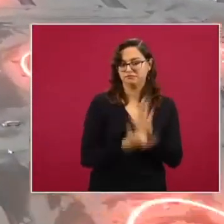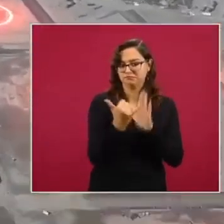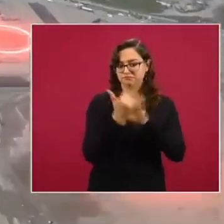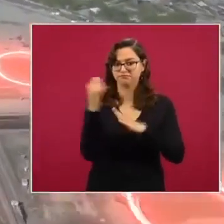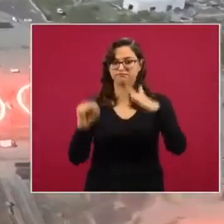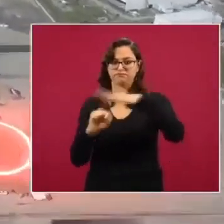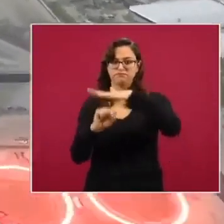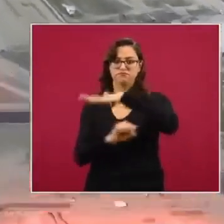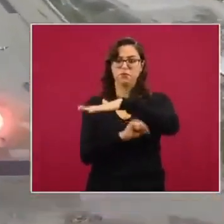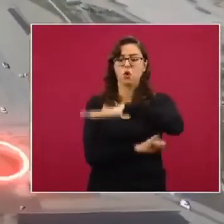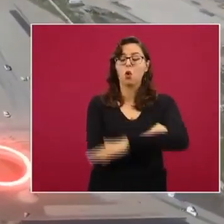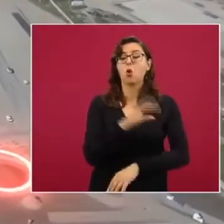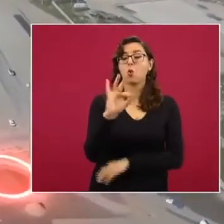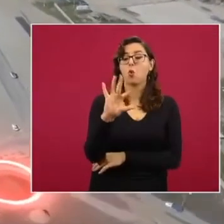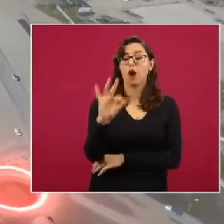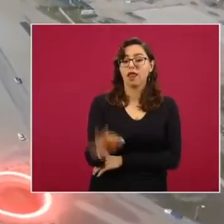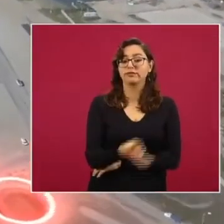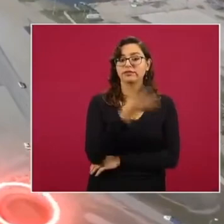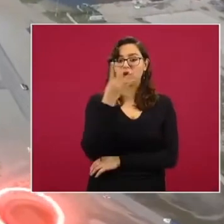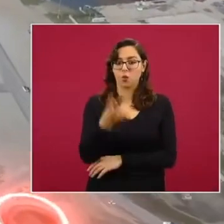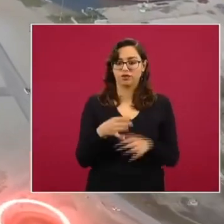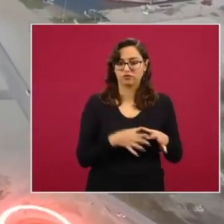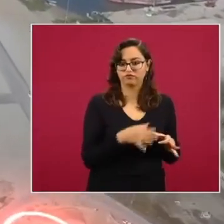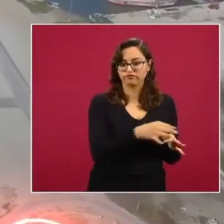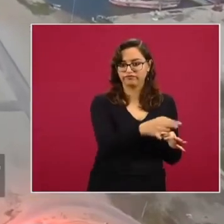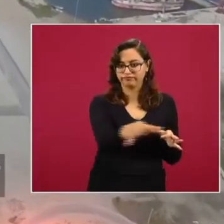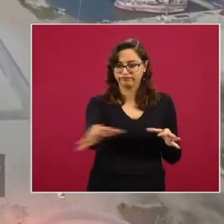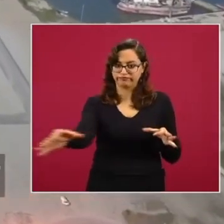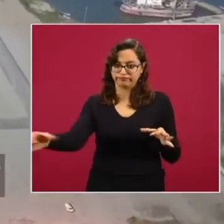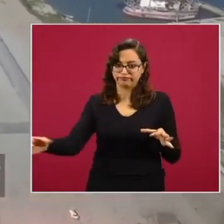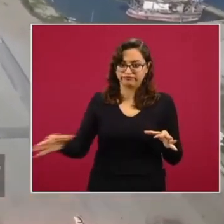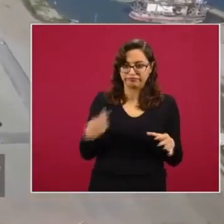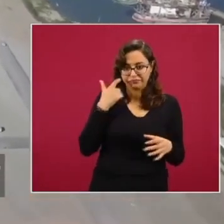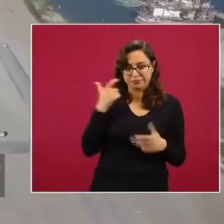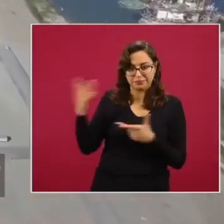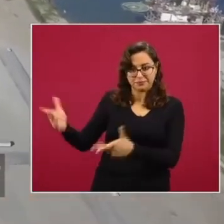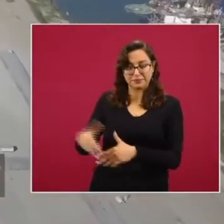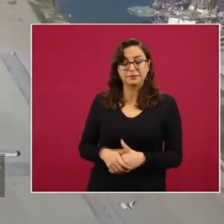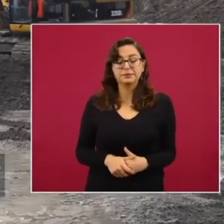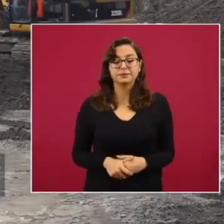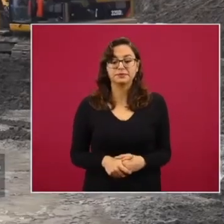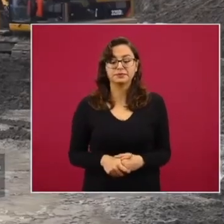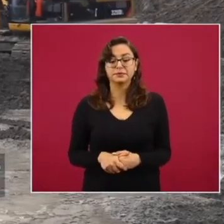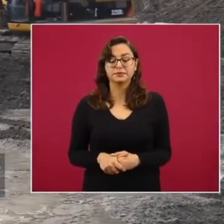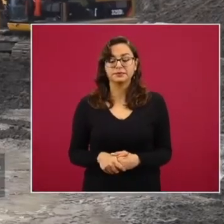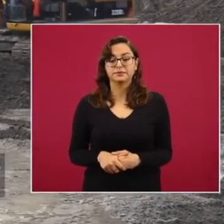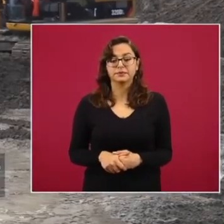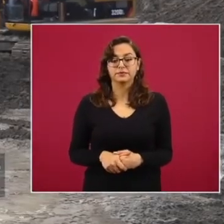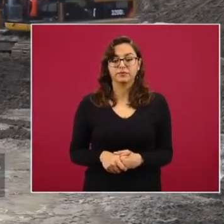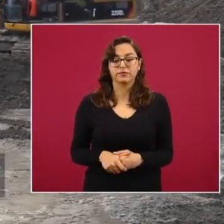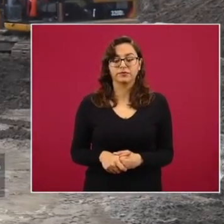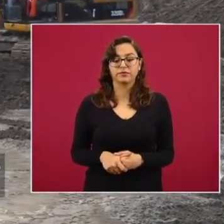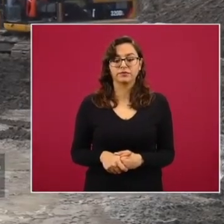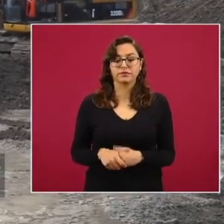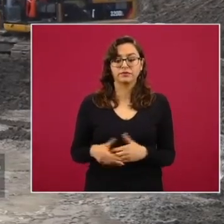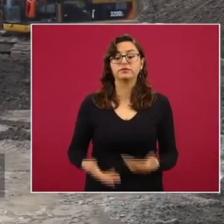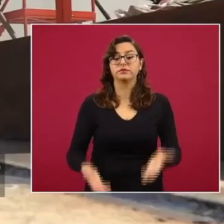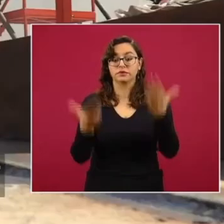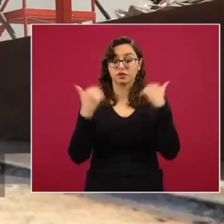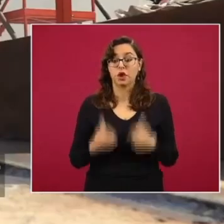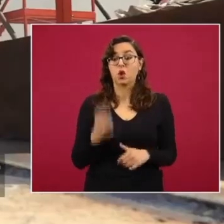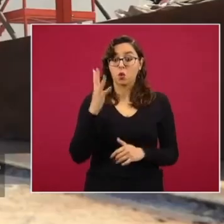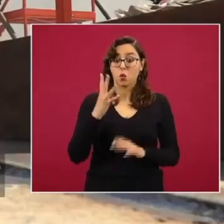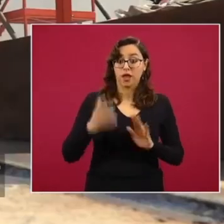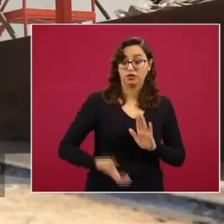cimentaciones profundas de 44 tanques verticales y 31 esferas de almacenamiento. En tanques verticales se trabaja 4 en